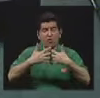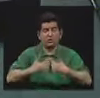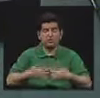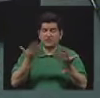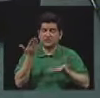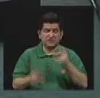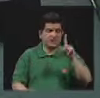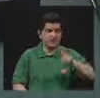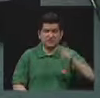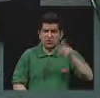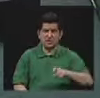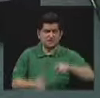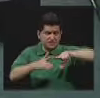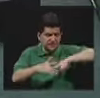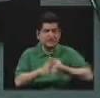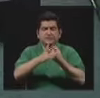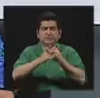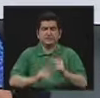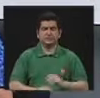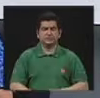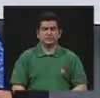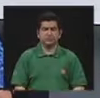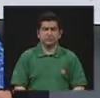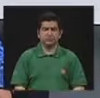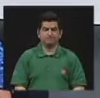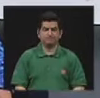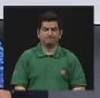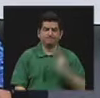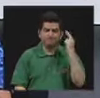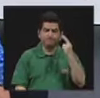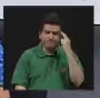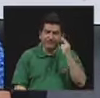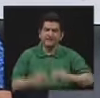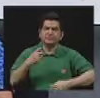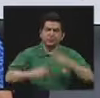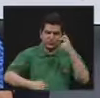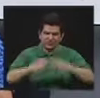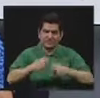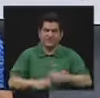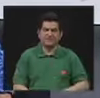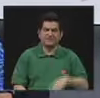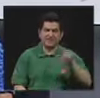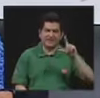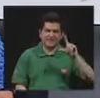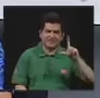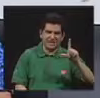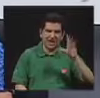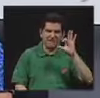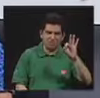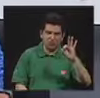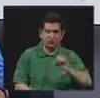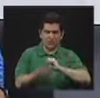industrias que tal vez no necesitan tanto para iniciar. Entonces, básicamente, la crisis en La